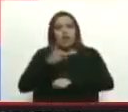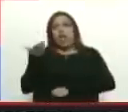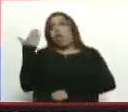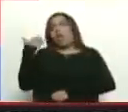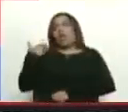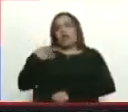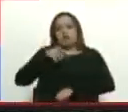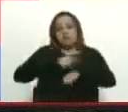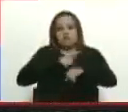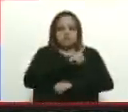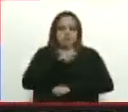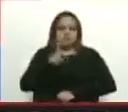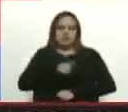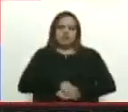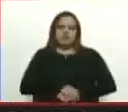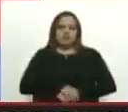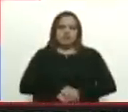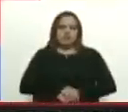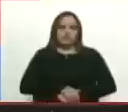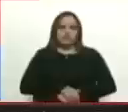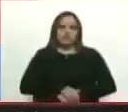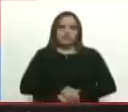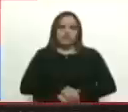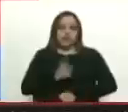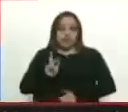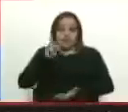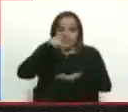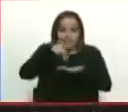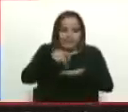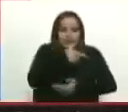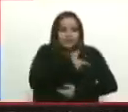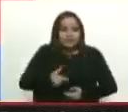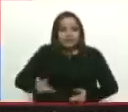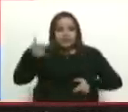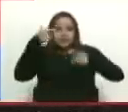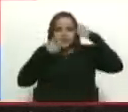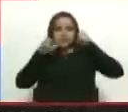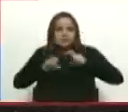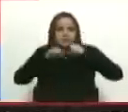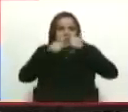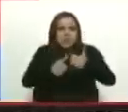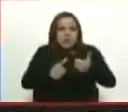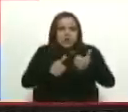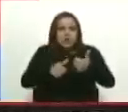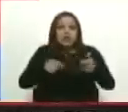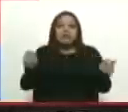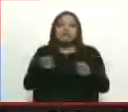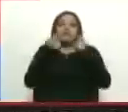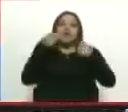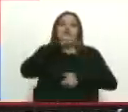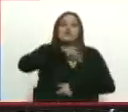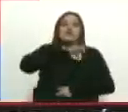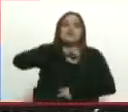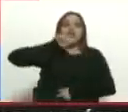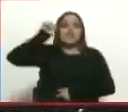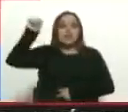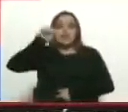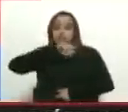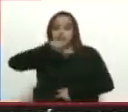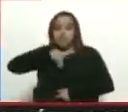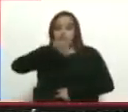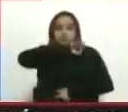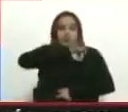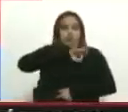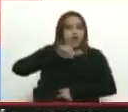momento, desde que el comandante Chávez llegó, desde que el comandante Chávez proclamó el socialismo, nuestro